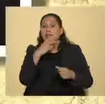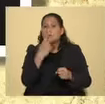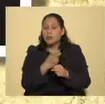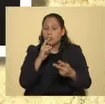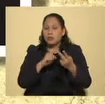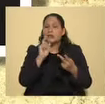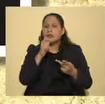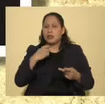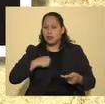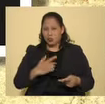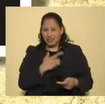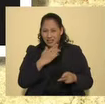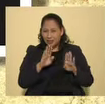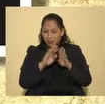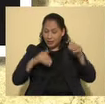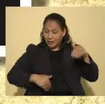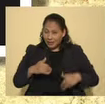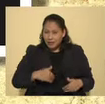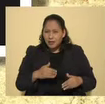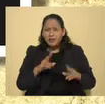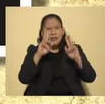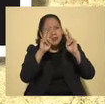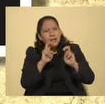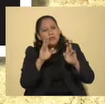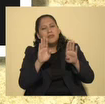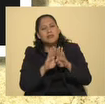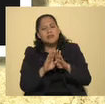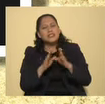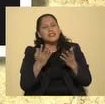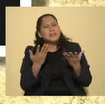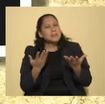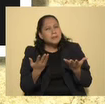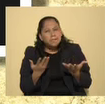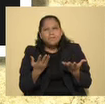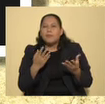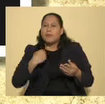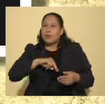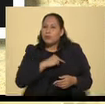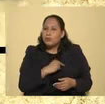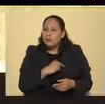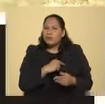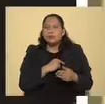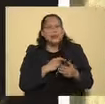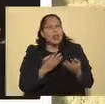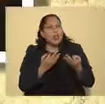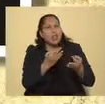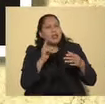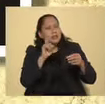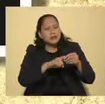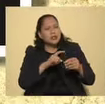sí, me parece que es una obra que trata un tema que nos involucra a